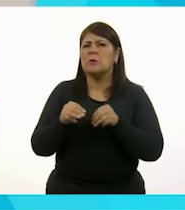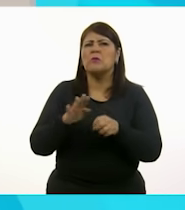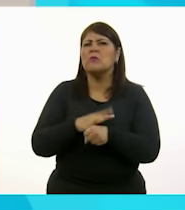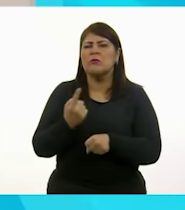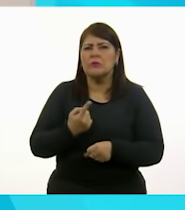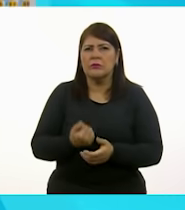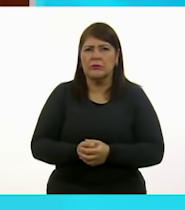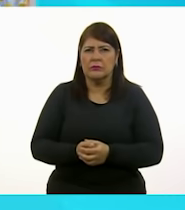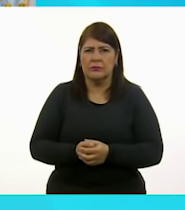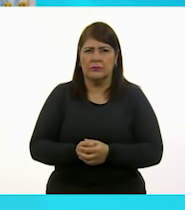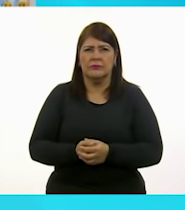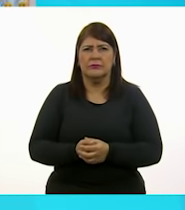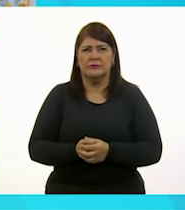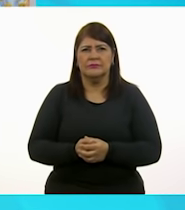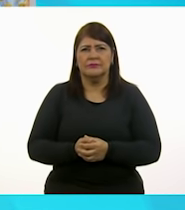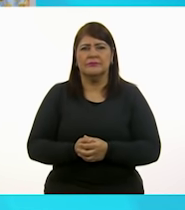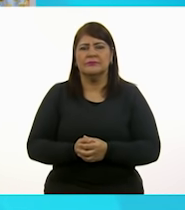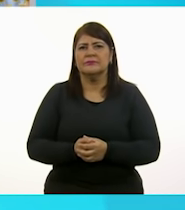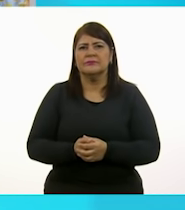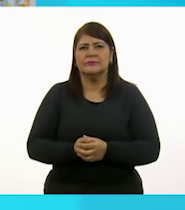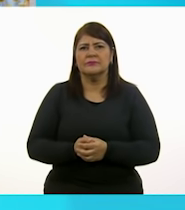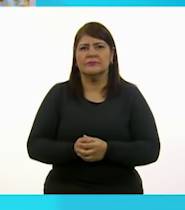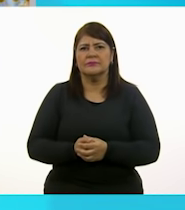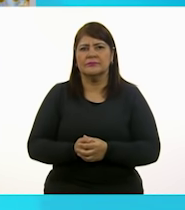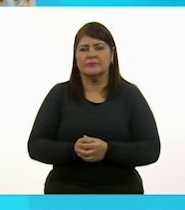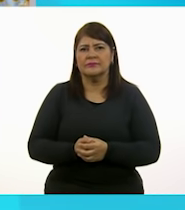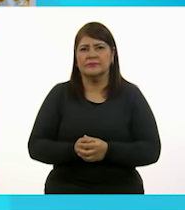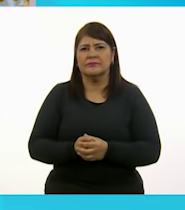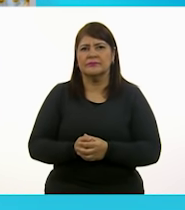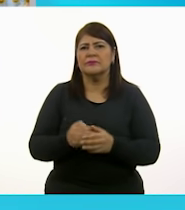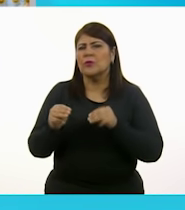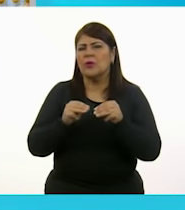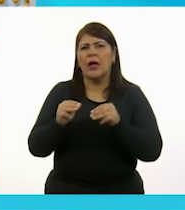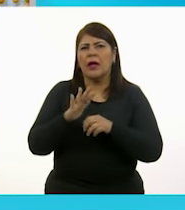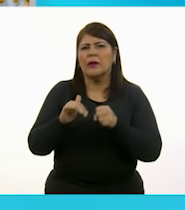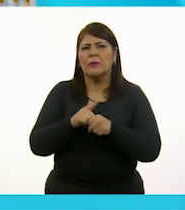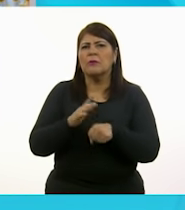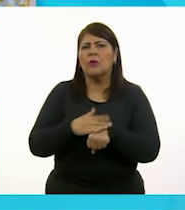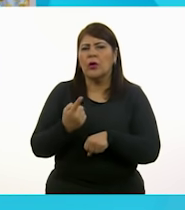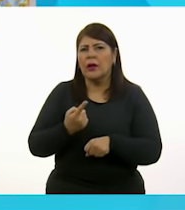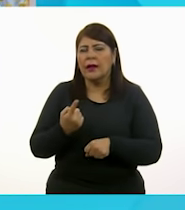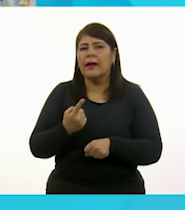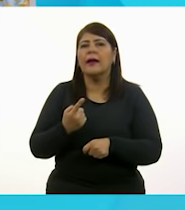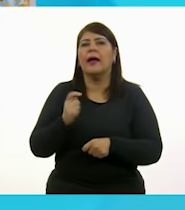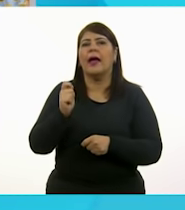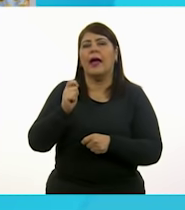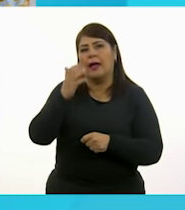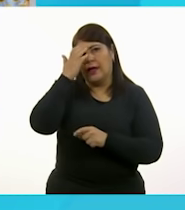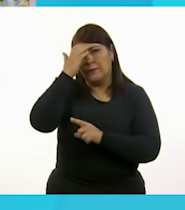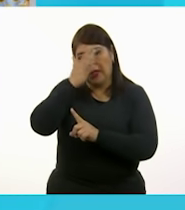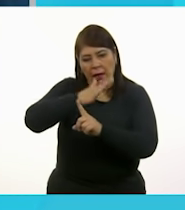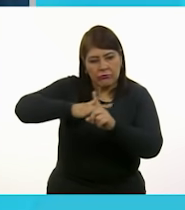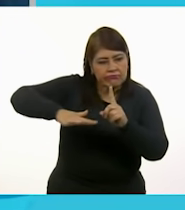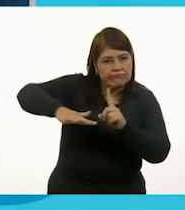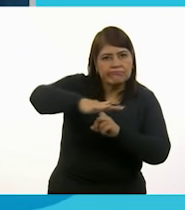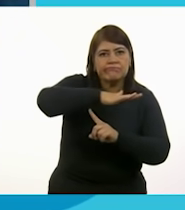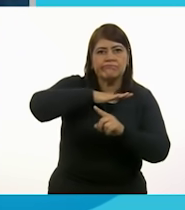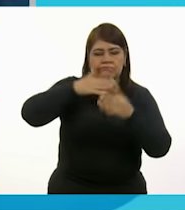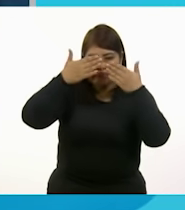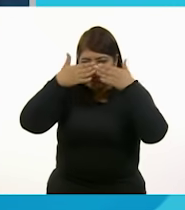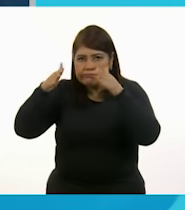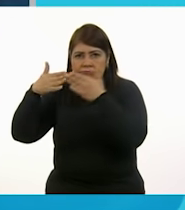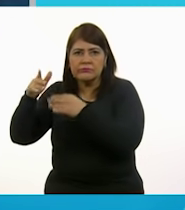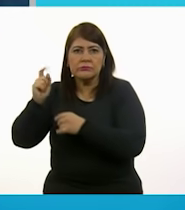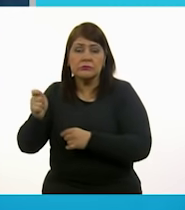tienen miedo. ¿Por qué se mueven los animales? Porque están conociendo su hábitat Porque